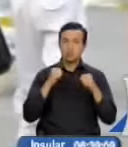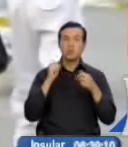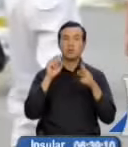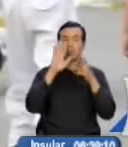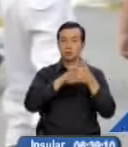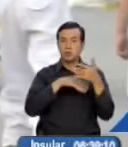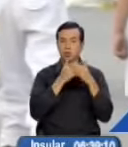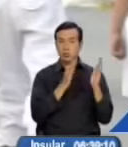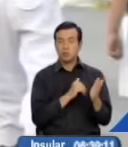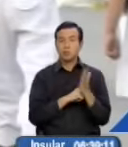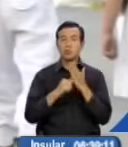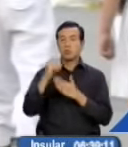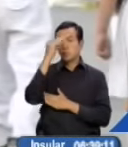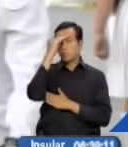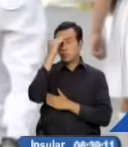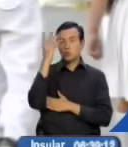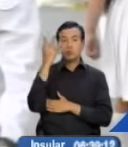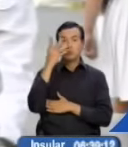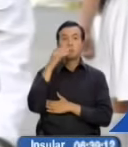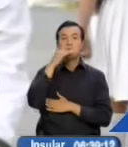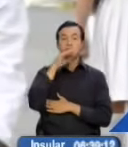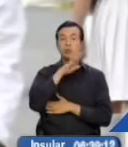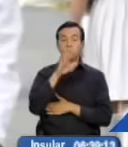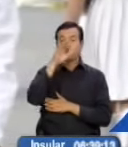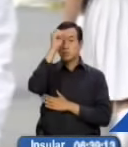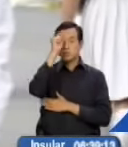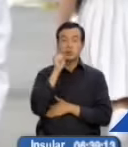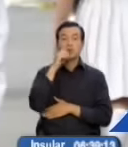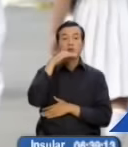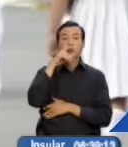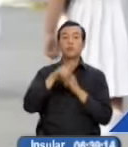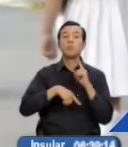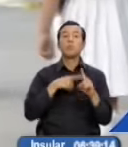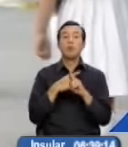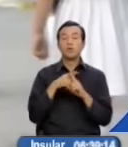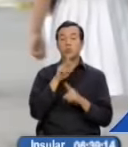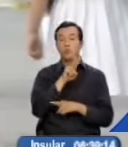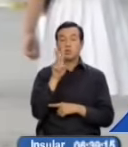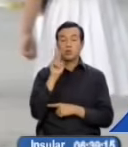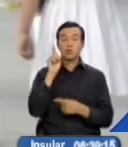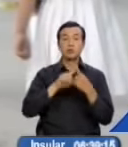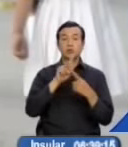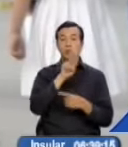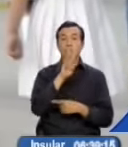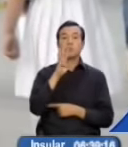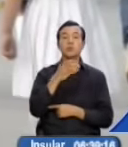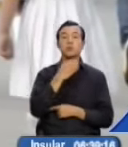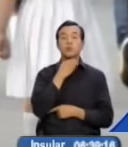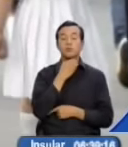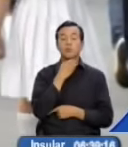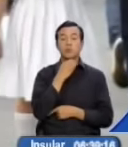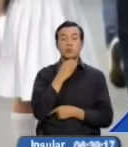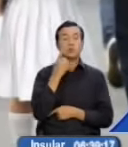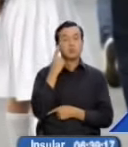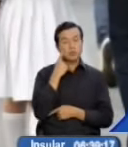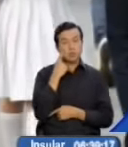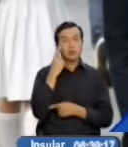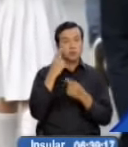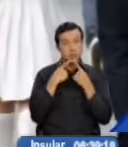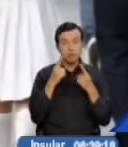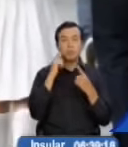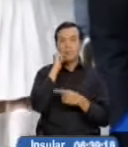el cronograma del Ministerio de Educación, los estudiantes del ciclo Sierra rendirán esta evaluación entre el 22 y el 24 de agosto y los resultados se